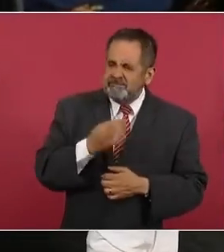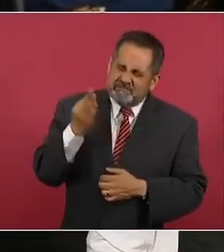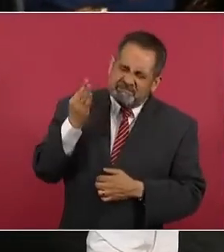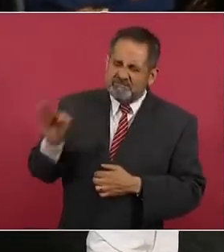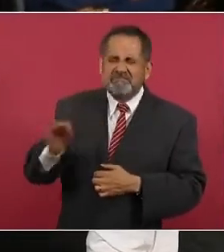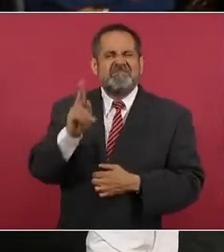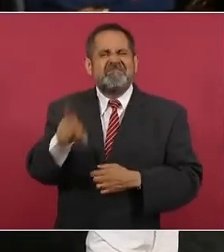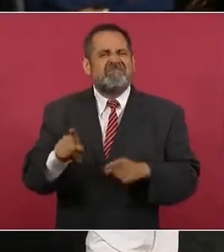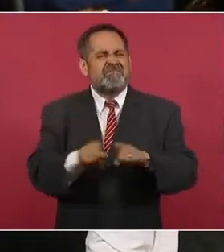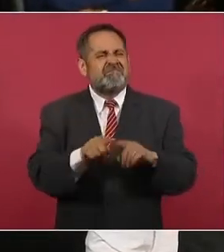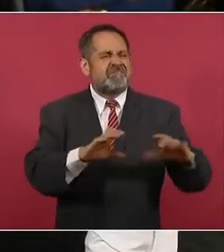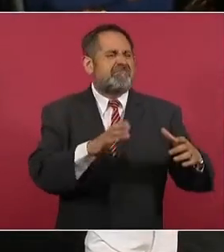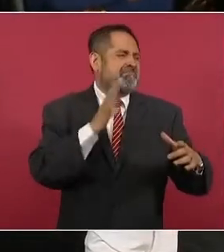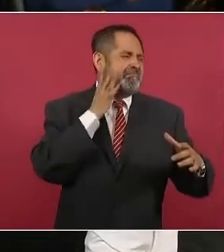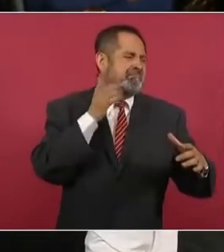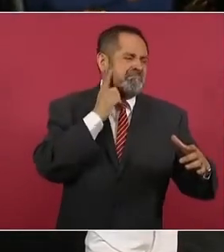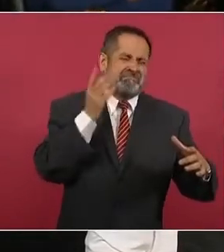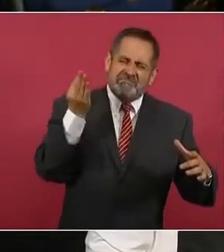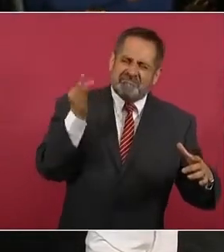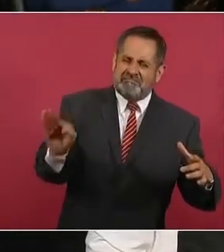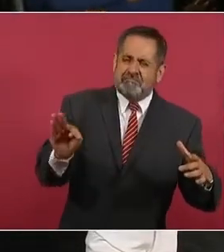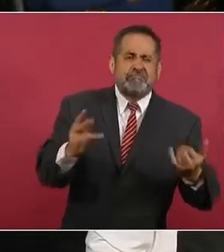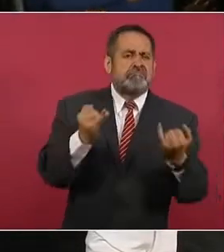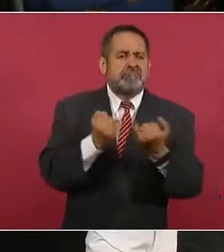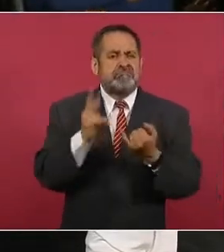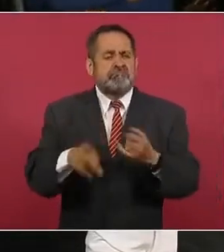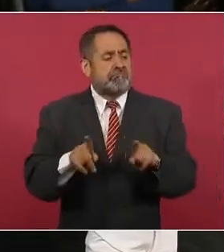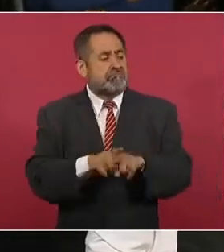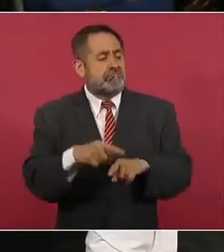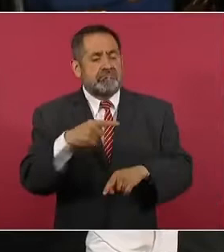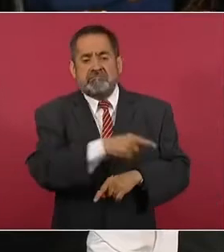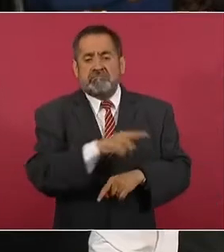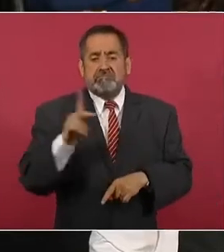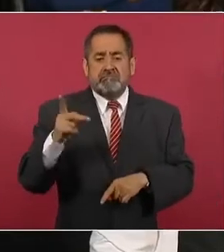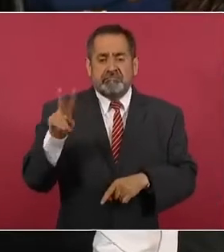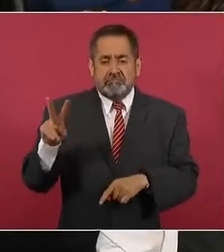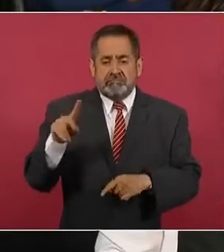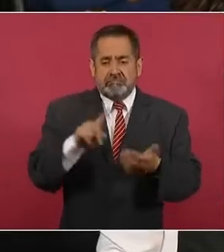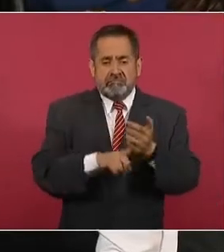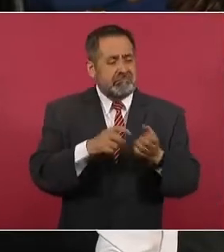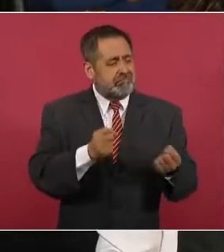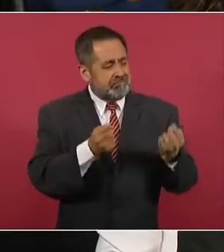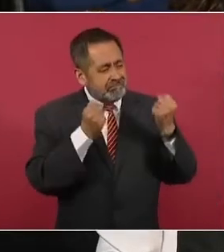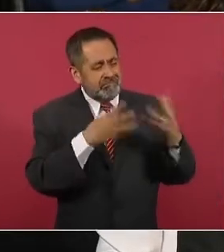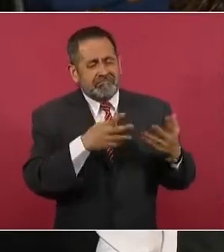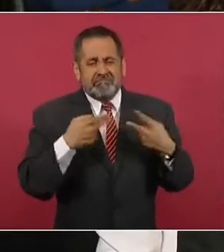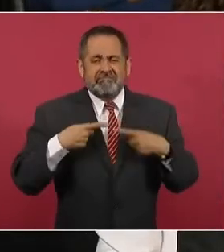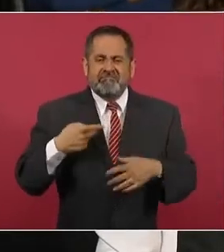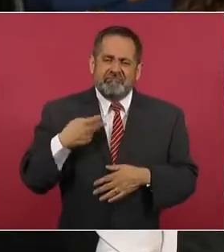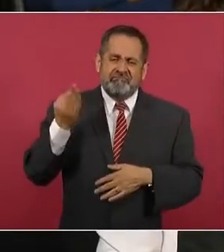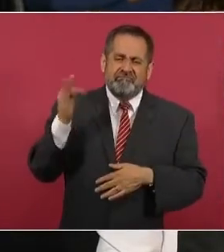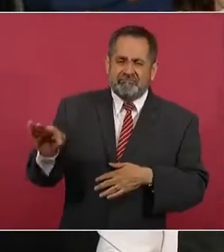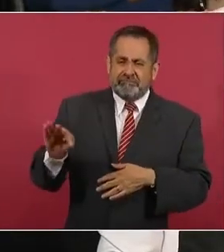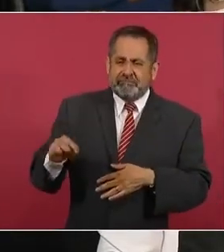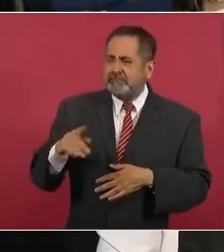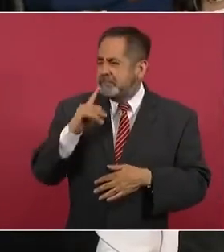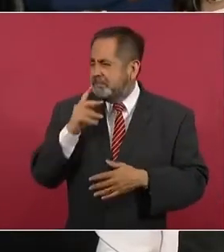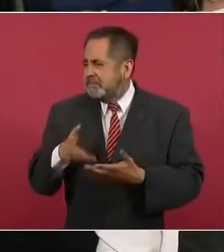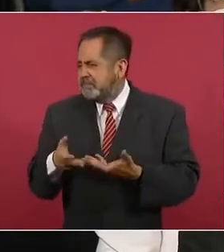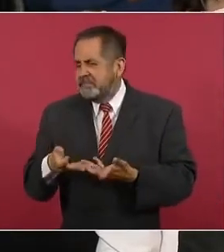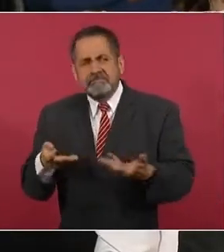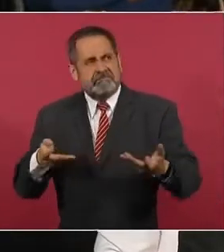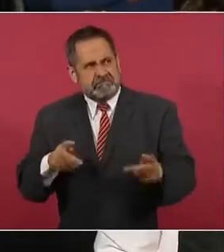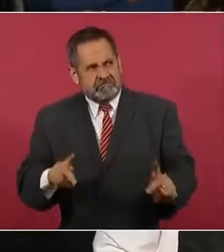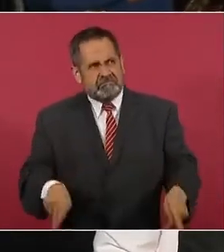Congreso al país, también en Puerto Vallarta tenemos traicioneros, gente que vendió